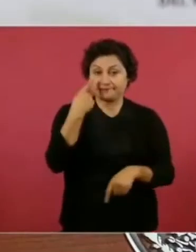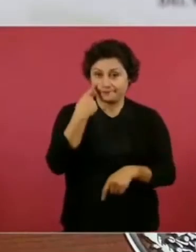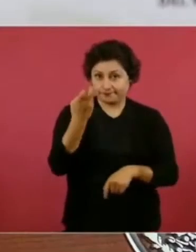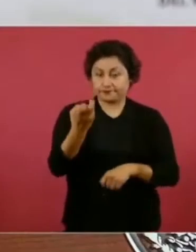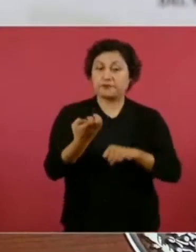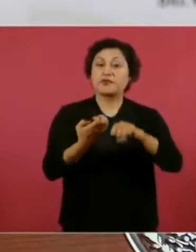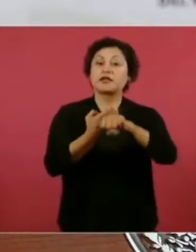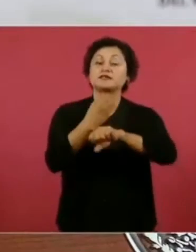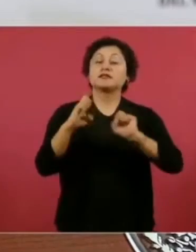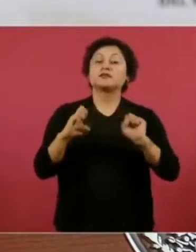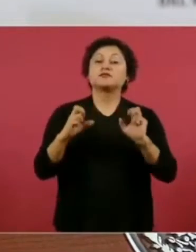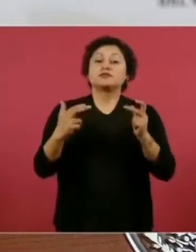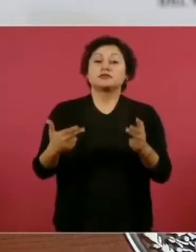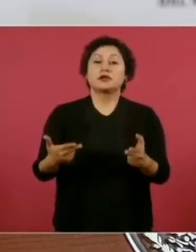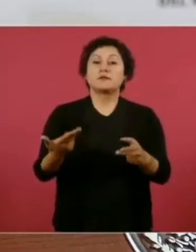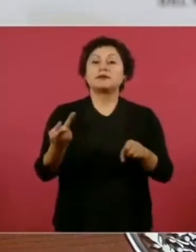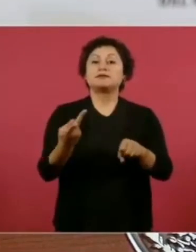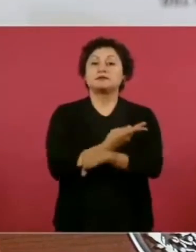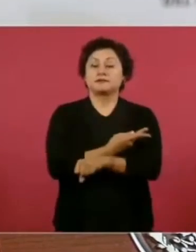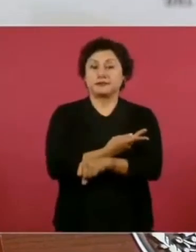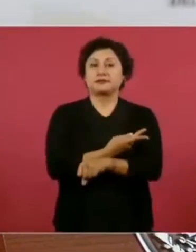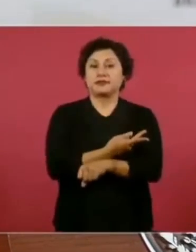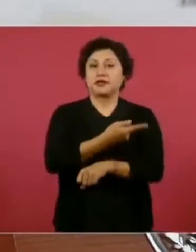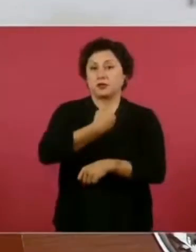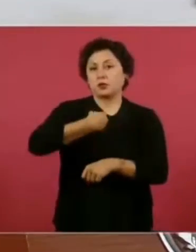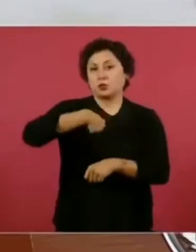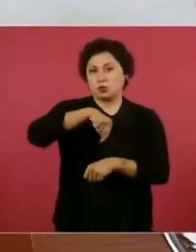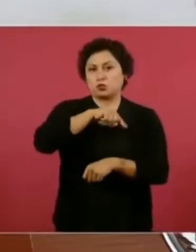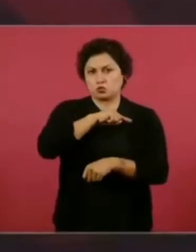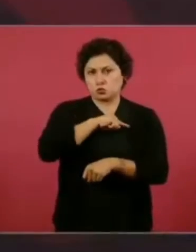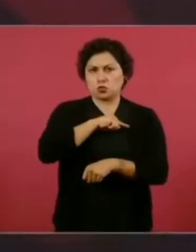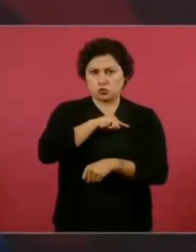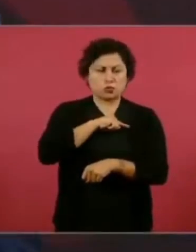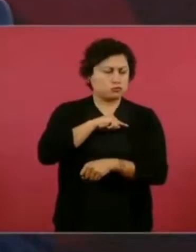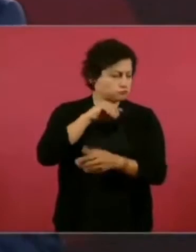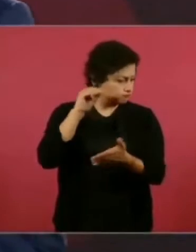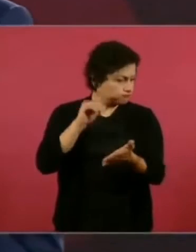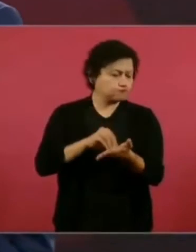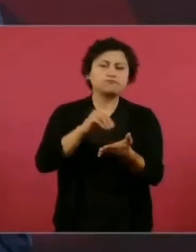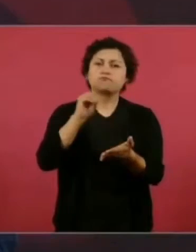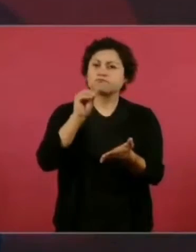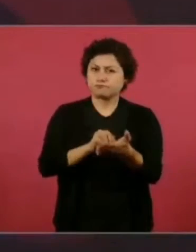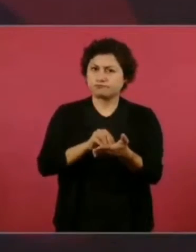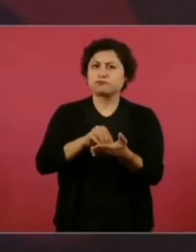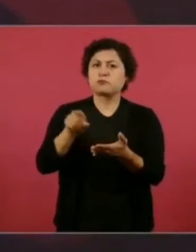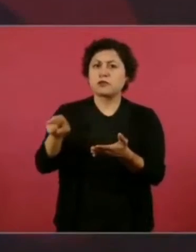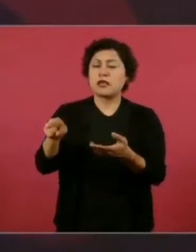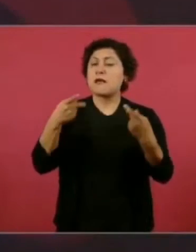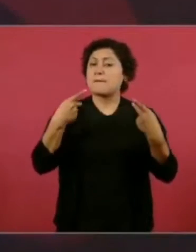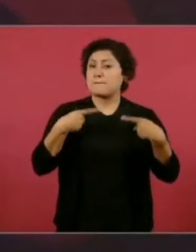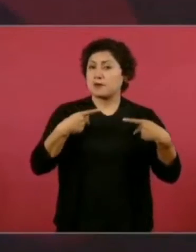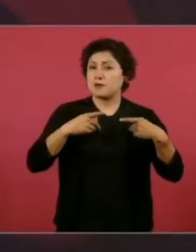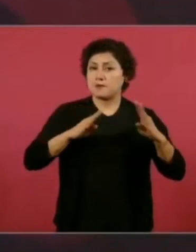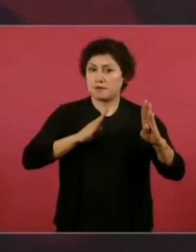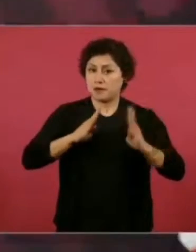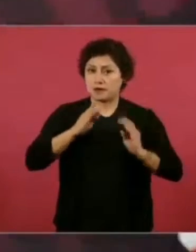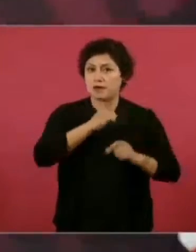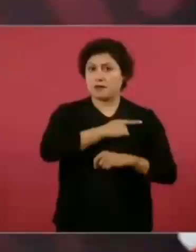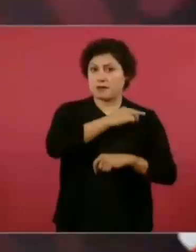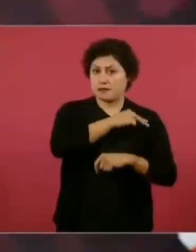seguimos teniendo presencia en la frontera, es donde hay